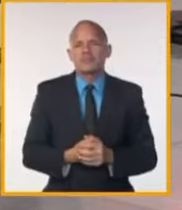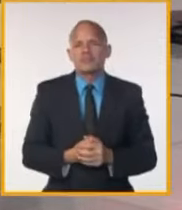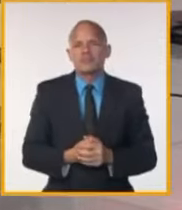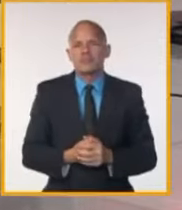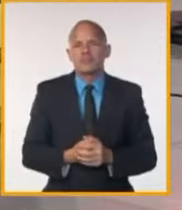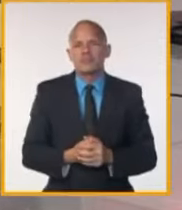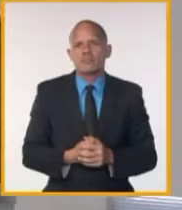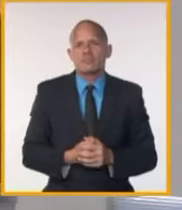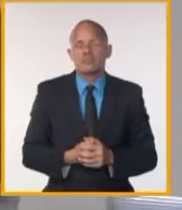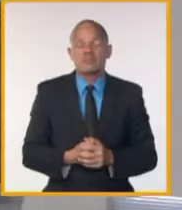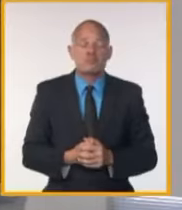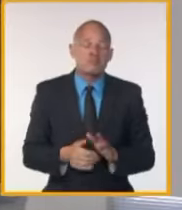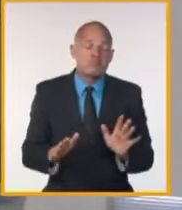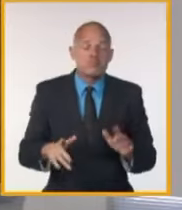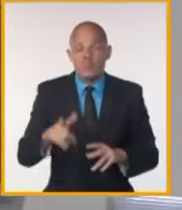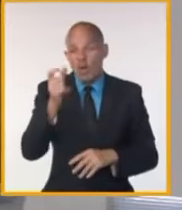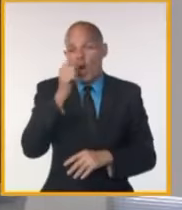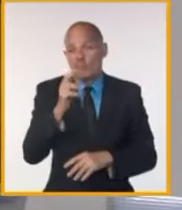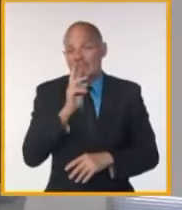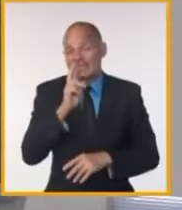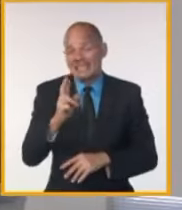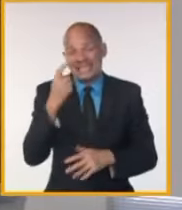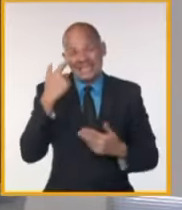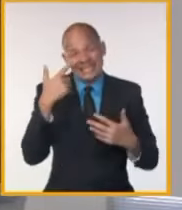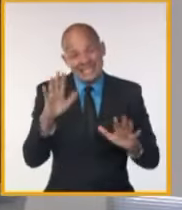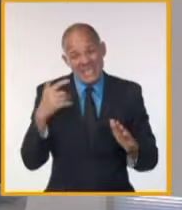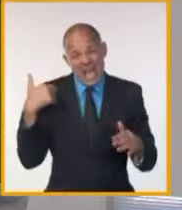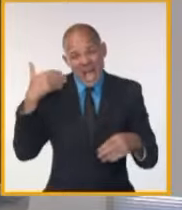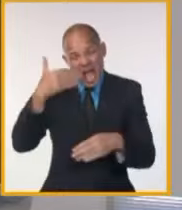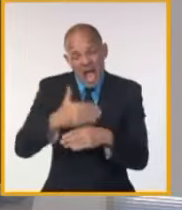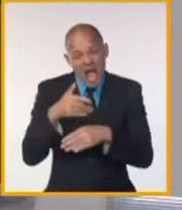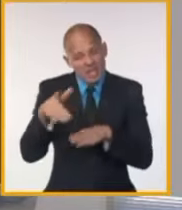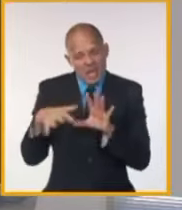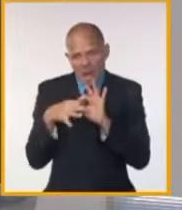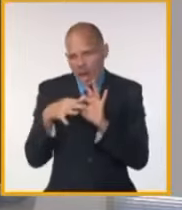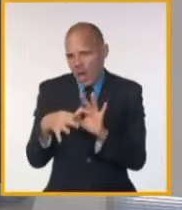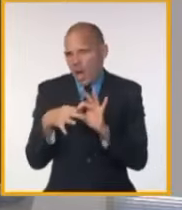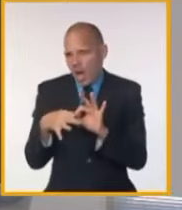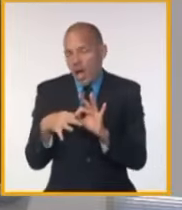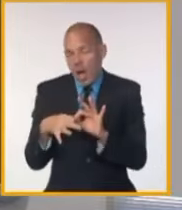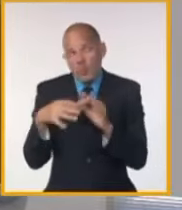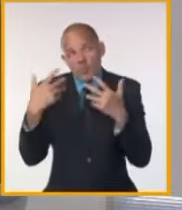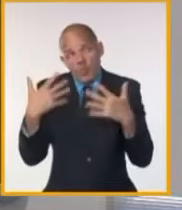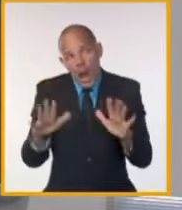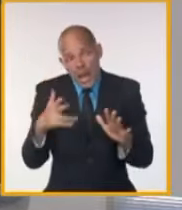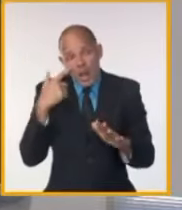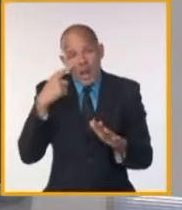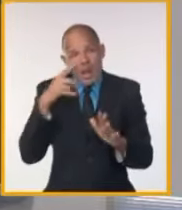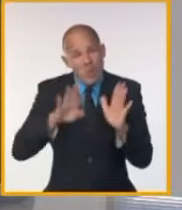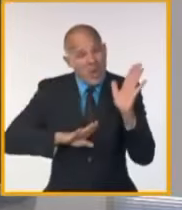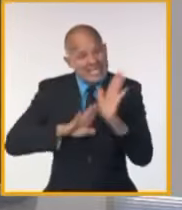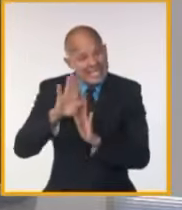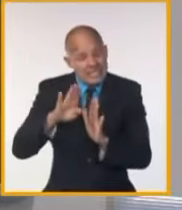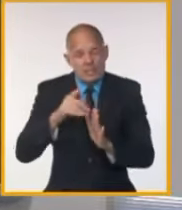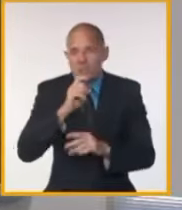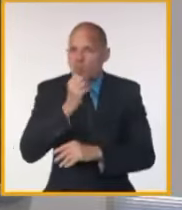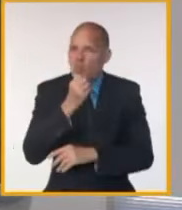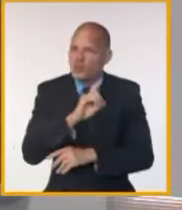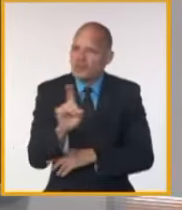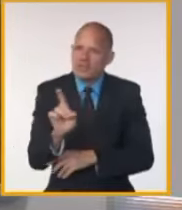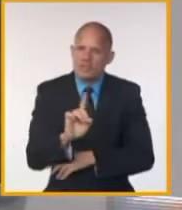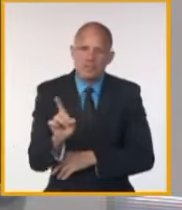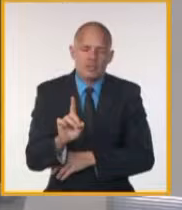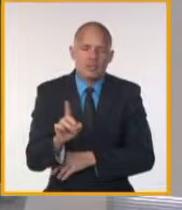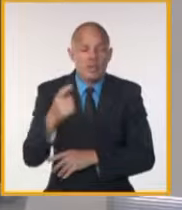no escale más de lo que ya Hasta ahora ha sido eh yo no quisiera imaginar